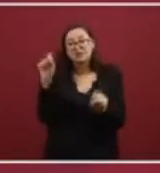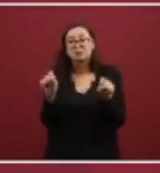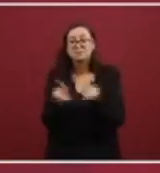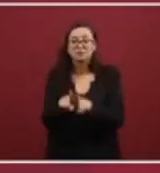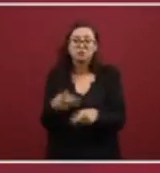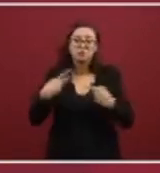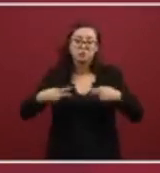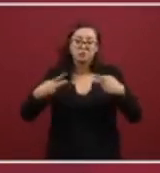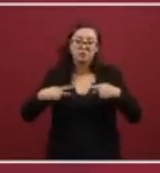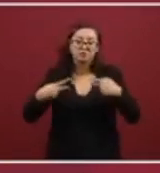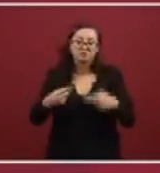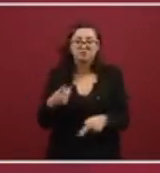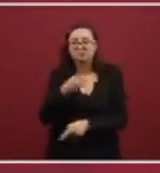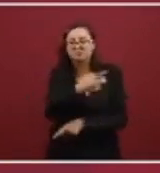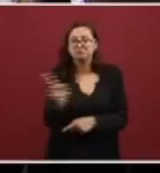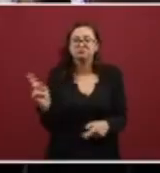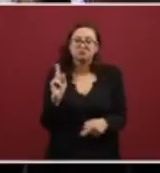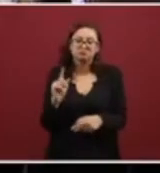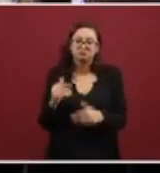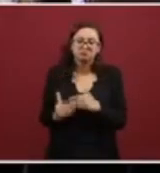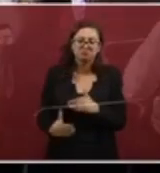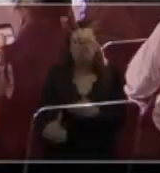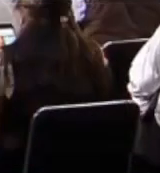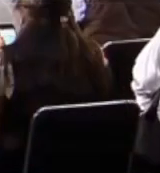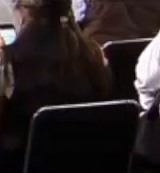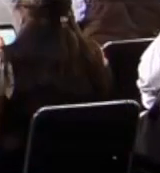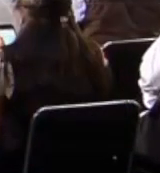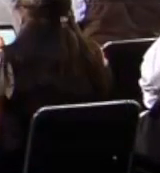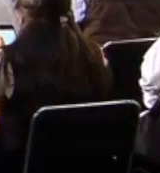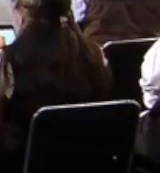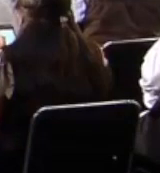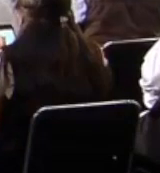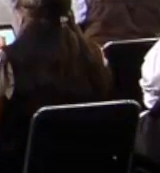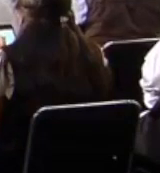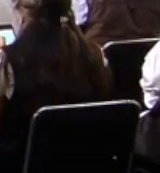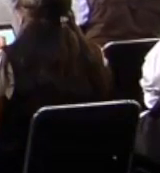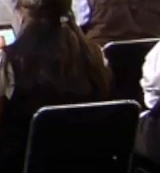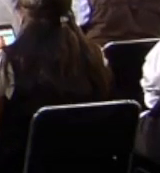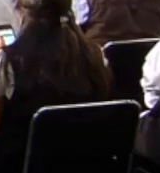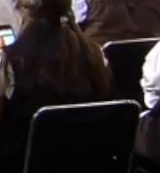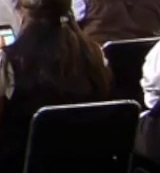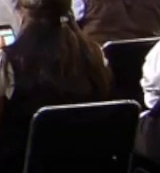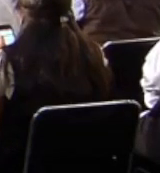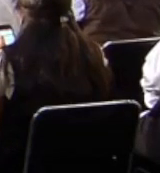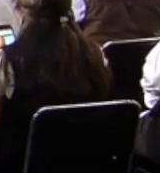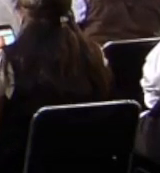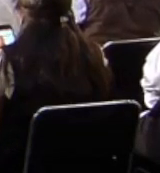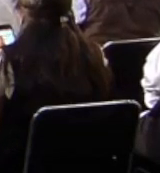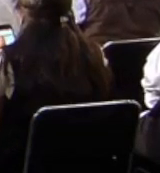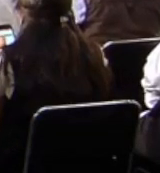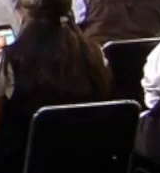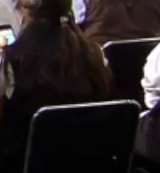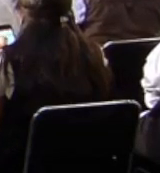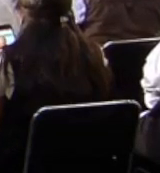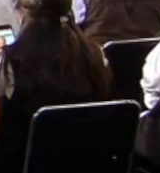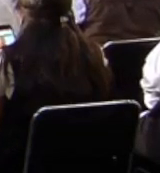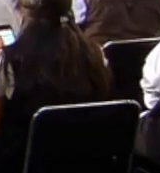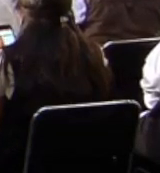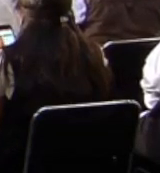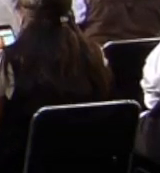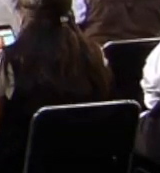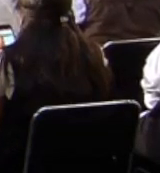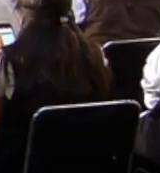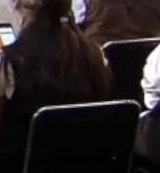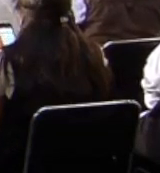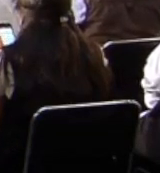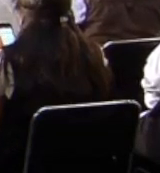será cuando terminemos las acciones. Ahorita no entraría yo en una especulación. Bueno, siguiente y última pregunta. Listo.